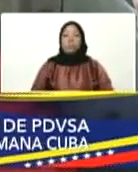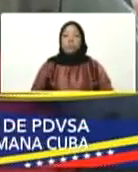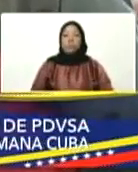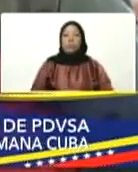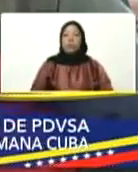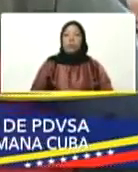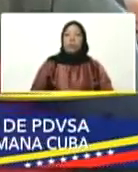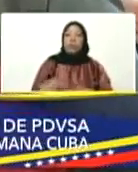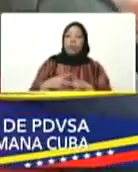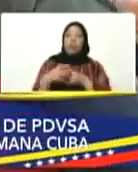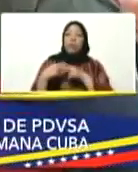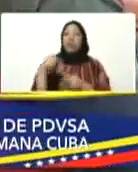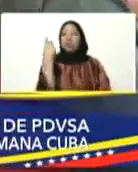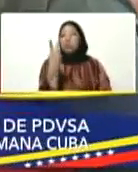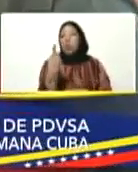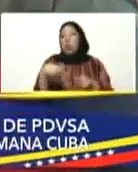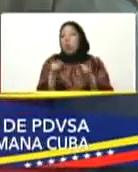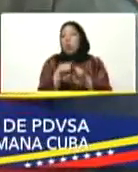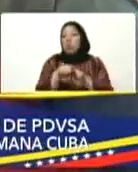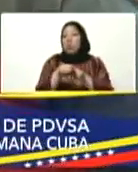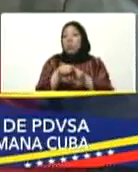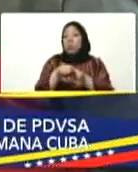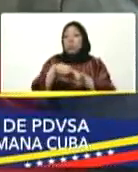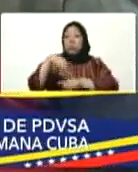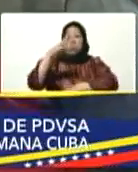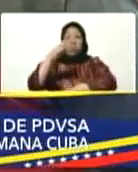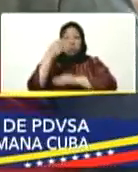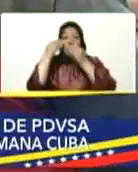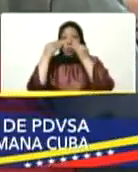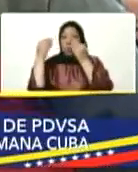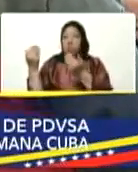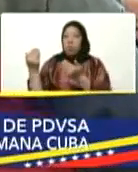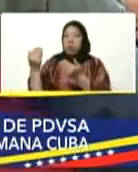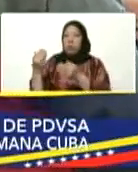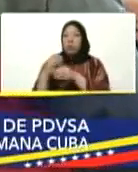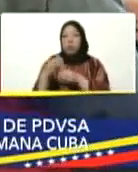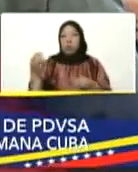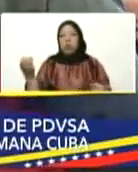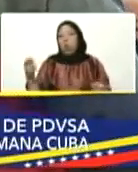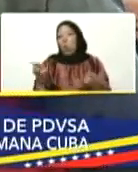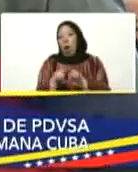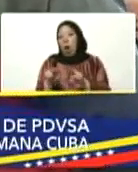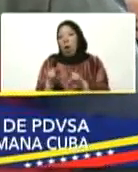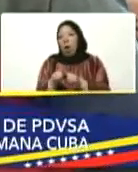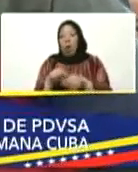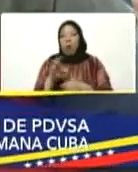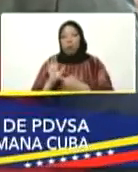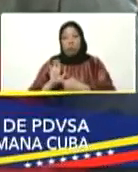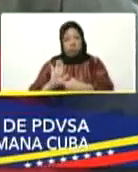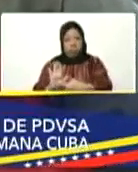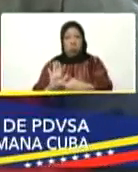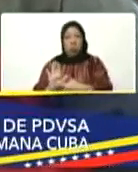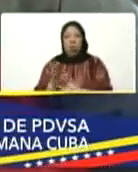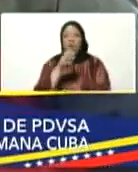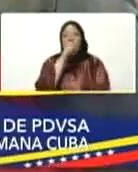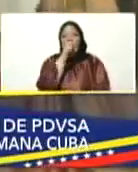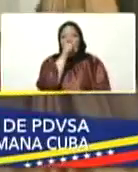Adicionalmente nos entregaron dos réplicas del machete de Maceo que lo traemos para mostrárselo.